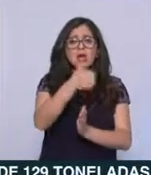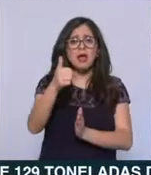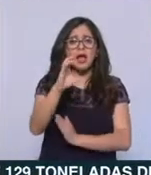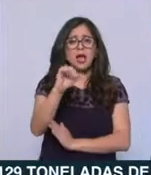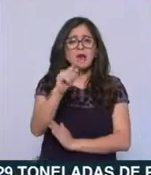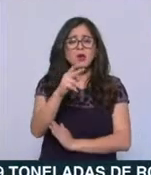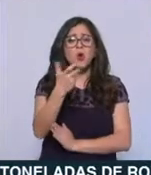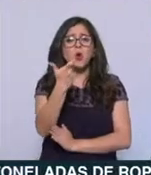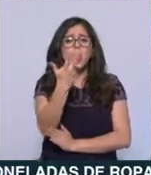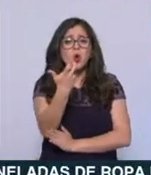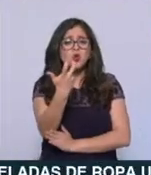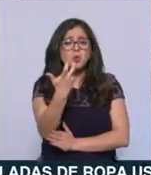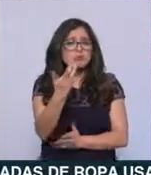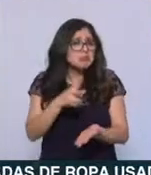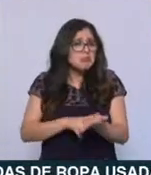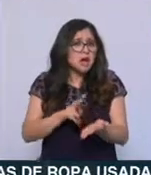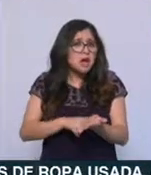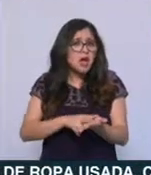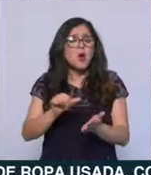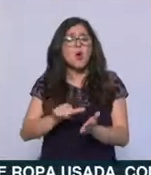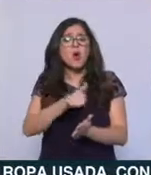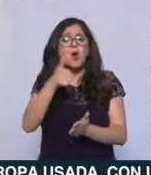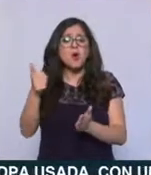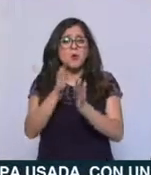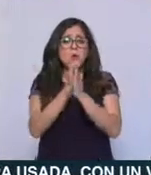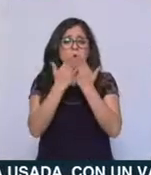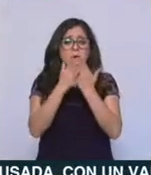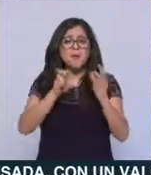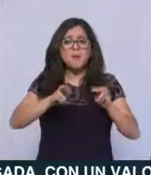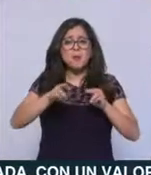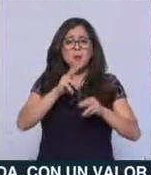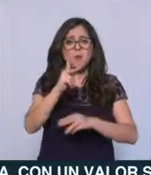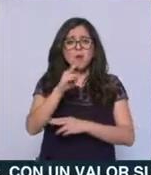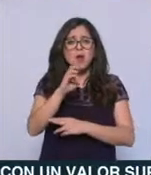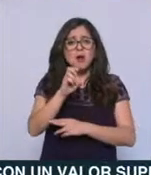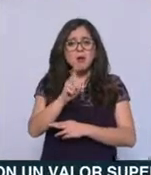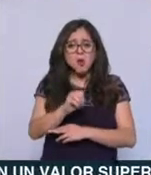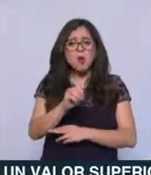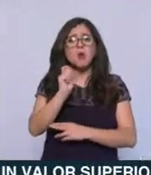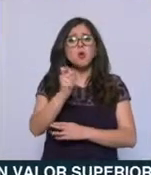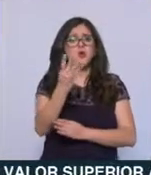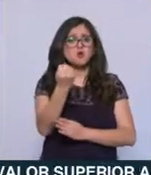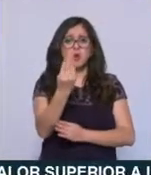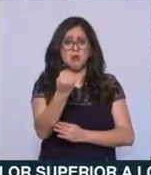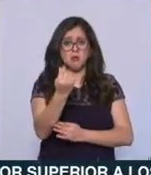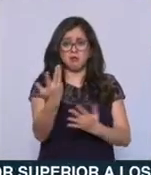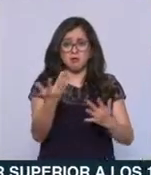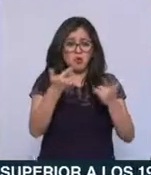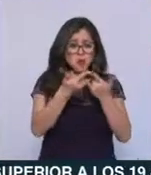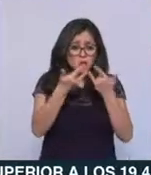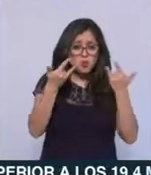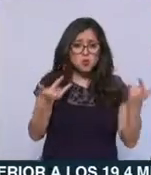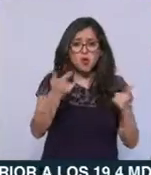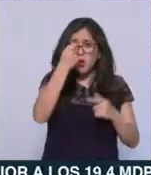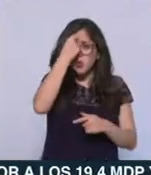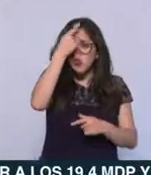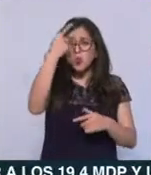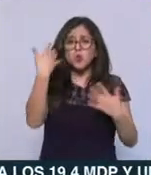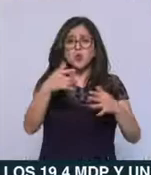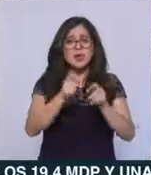pesos. Ahora una nueva colección del fondo que se llama Los vientos del pueblo está desde 9 pesos. Cuentos de autores de renombre